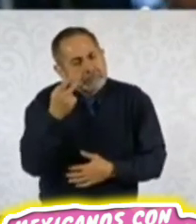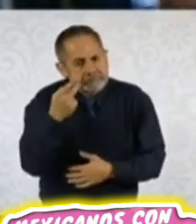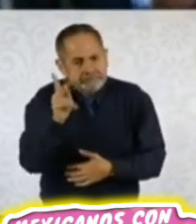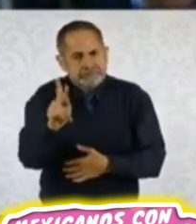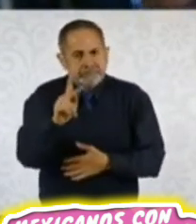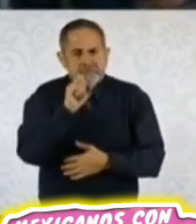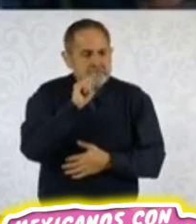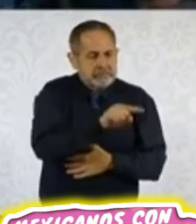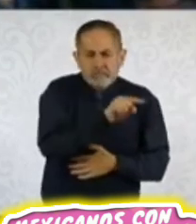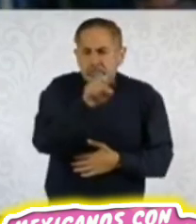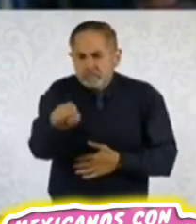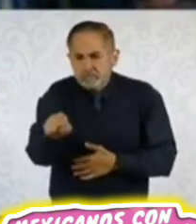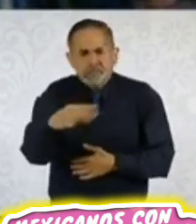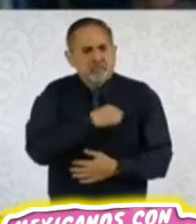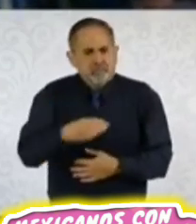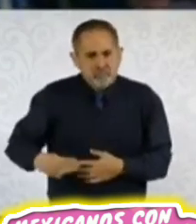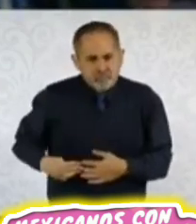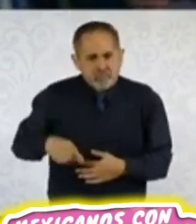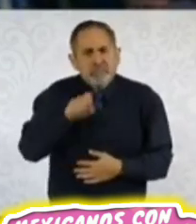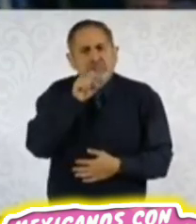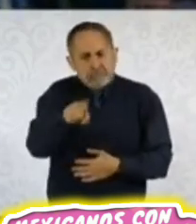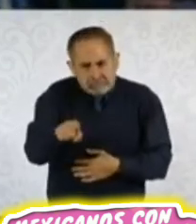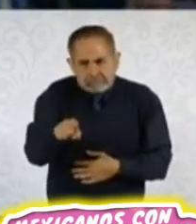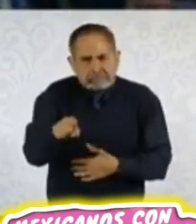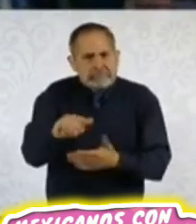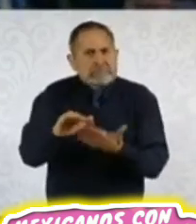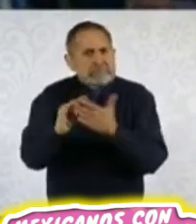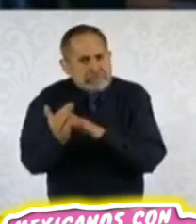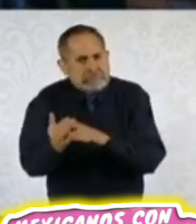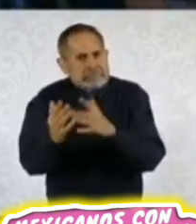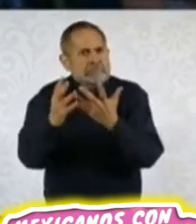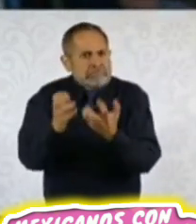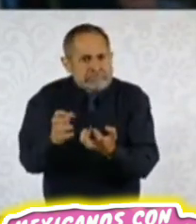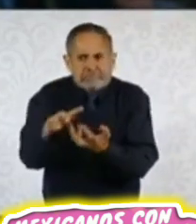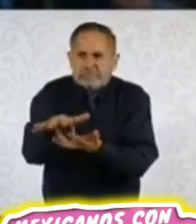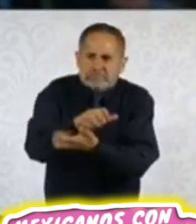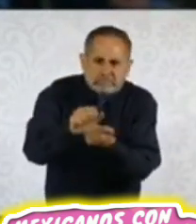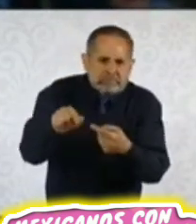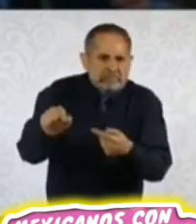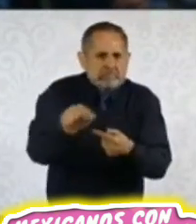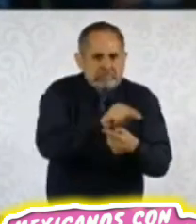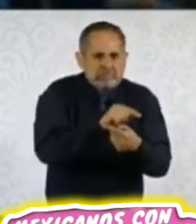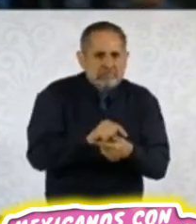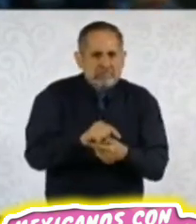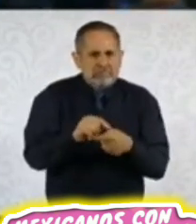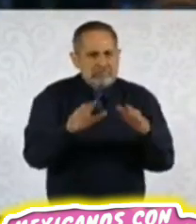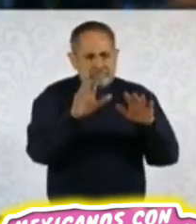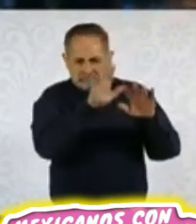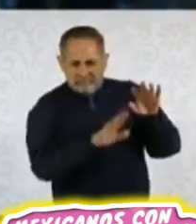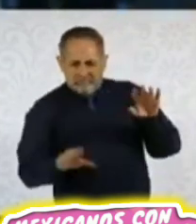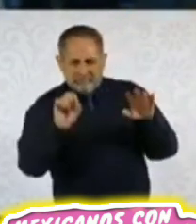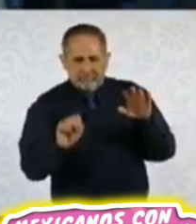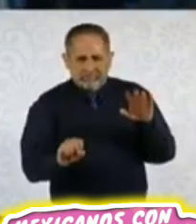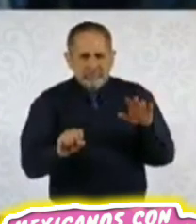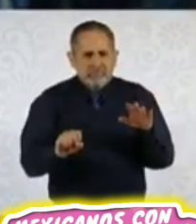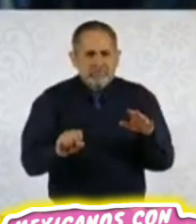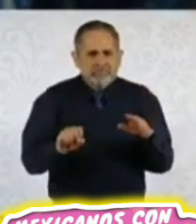Pero también hay muchos municipios que resultaron afectados. En la Costa Chica, por ejemplo, donde